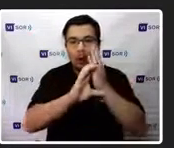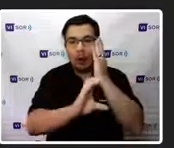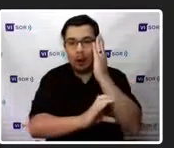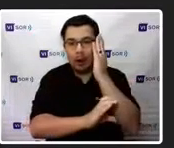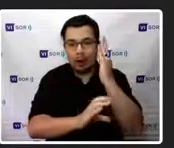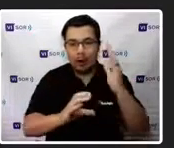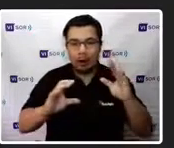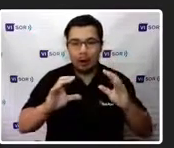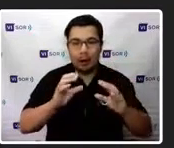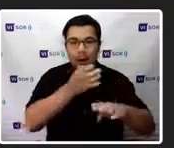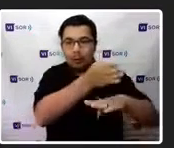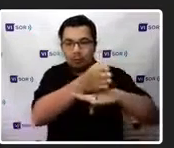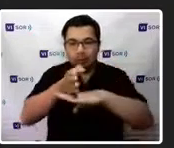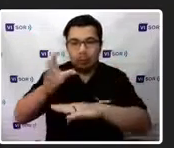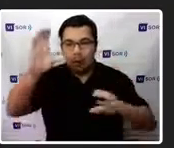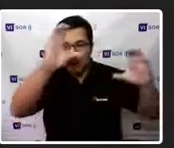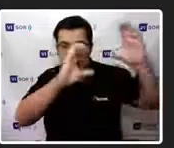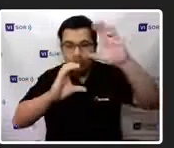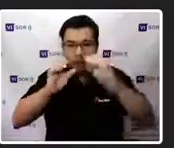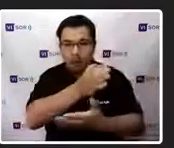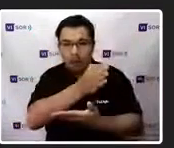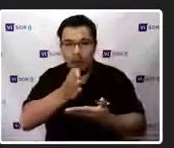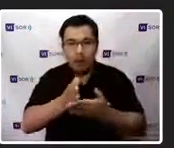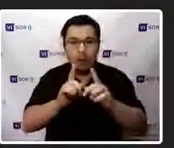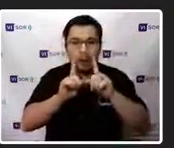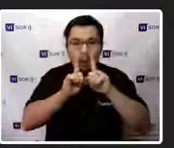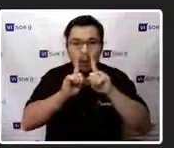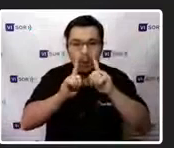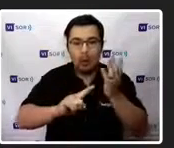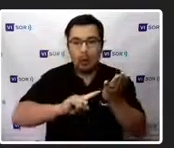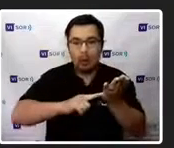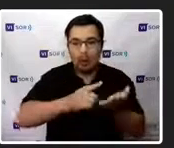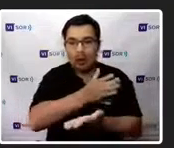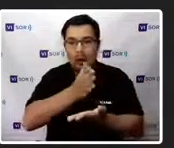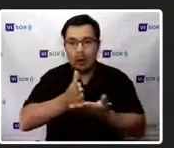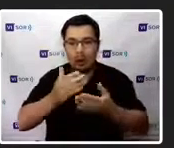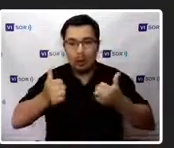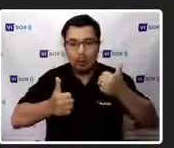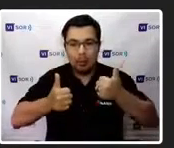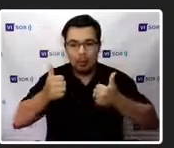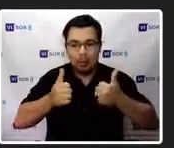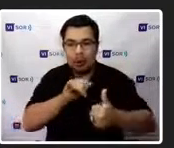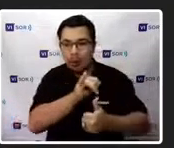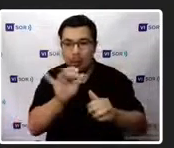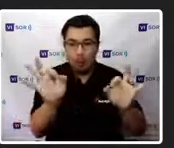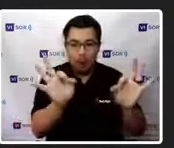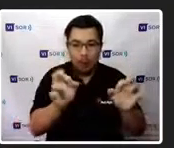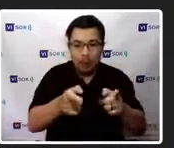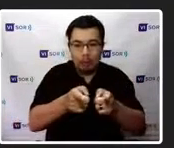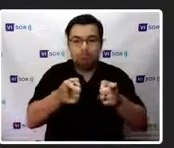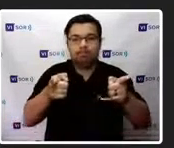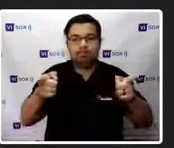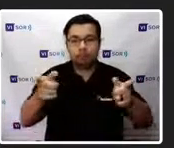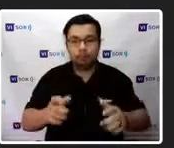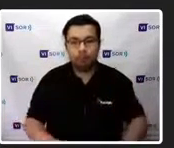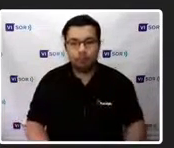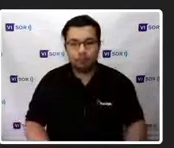hasta las profesionales, ya se las vamos a explicar en extenso, y que en el fondo han sido